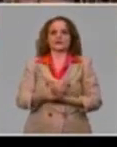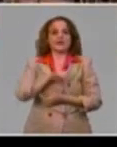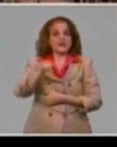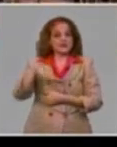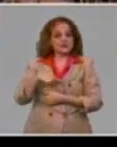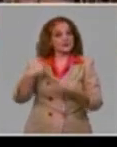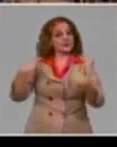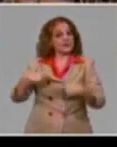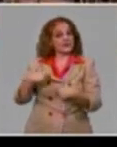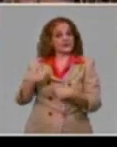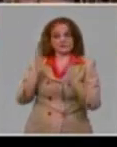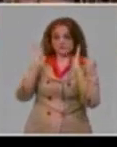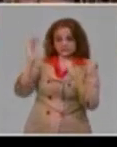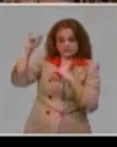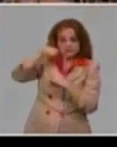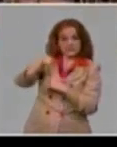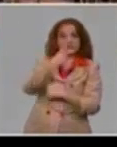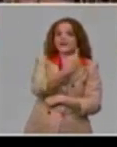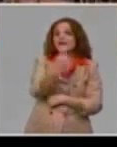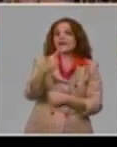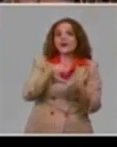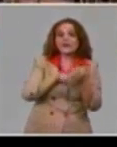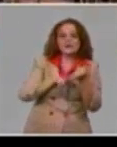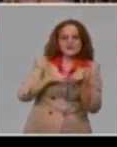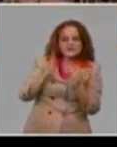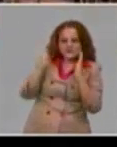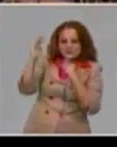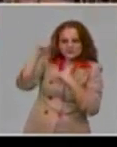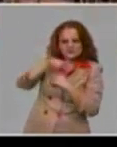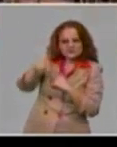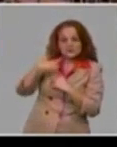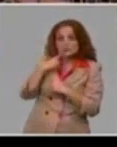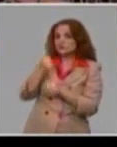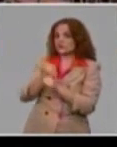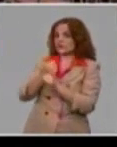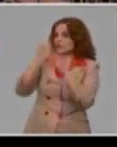directa de cada uno de los territorios del país, que en algunos ya hay muy buenos resultados.